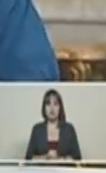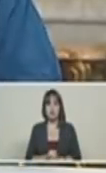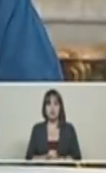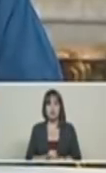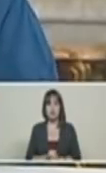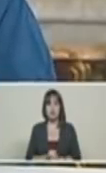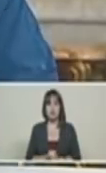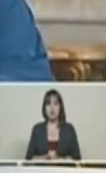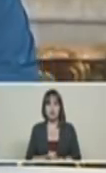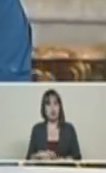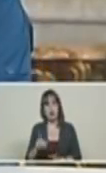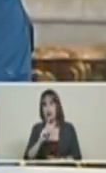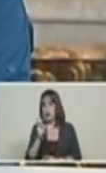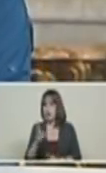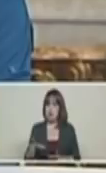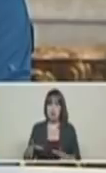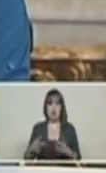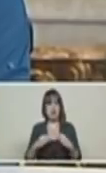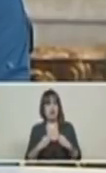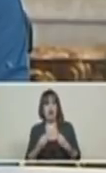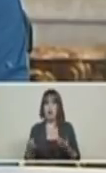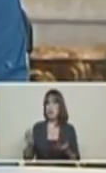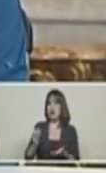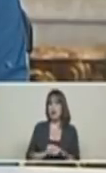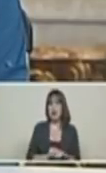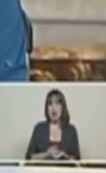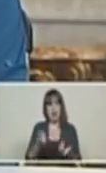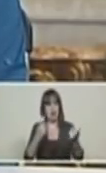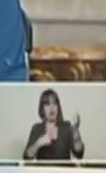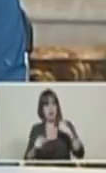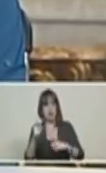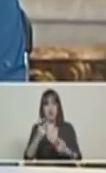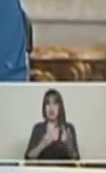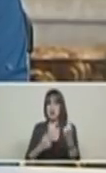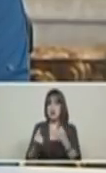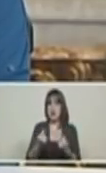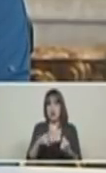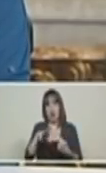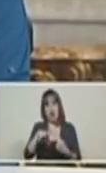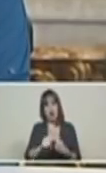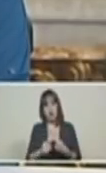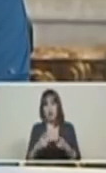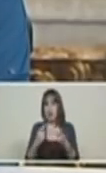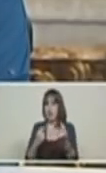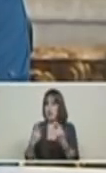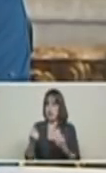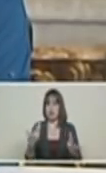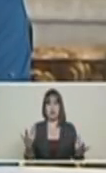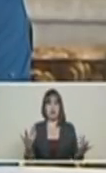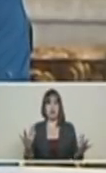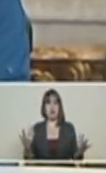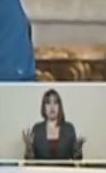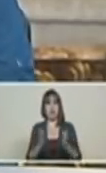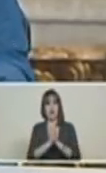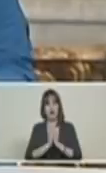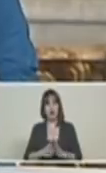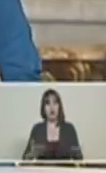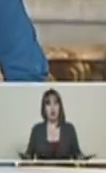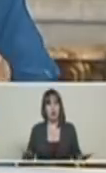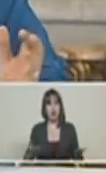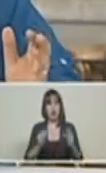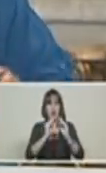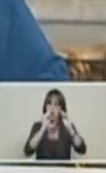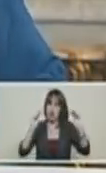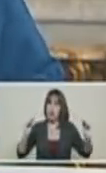No vamos a aceptar otra vez la venta del billete y la compra del billete. Yo les hago un llamado